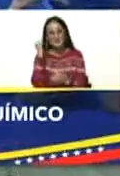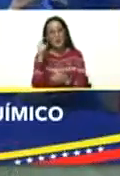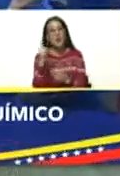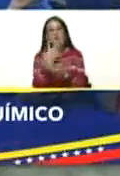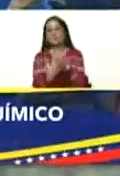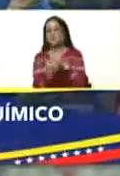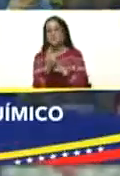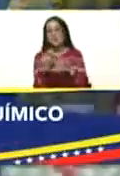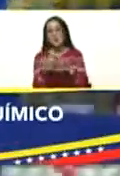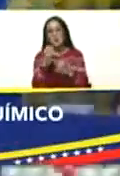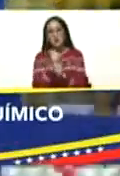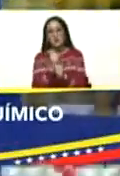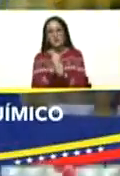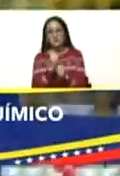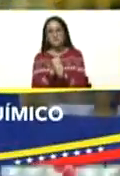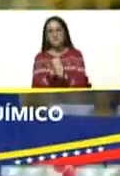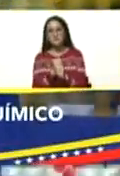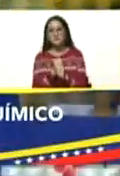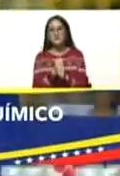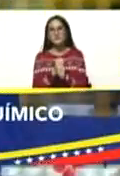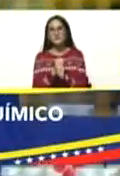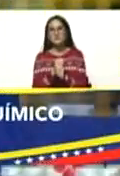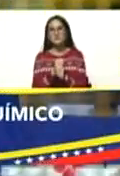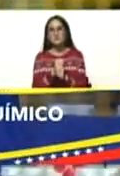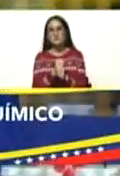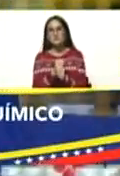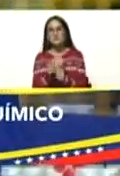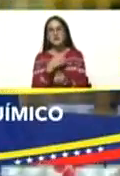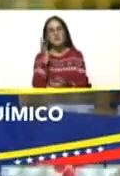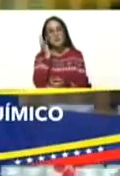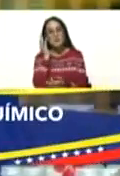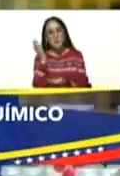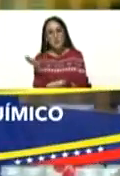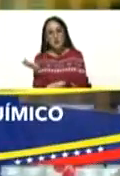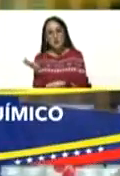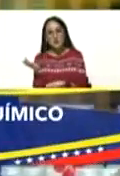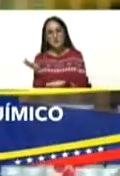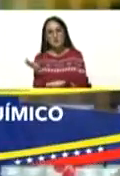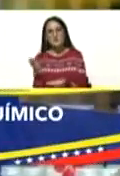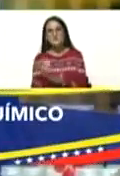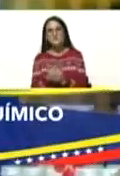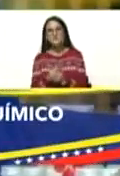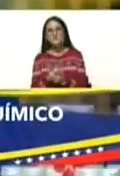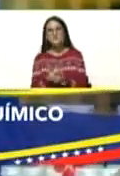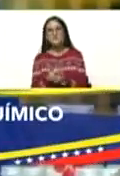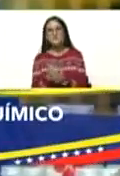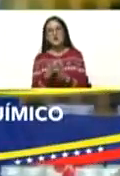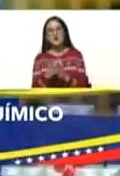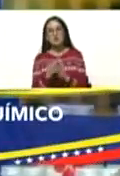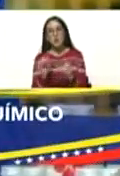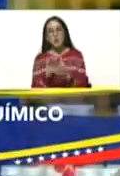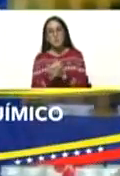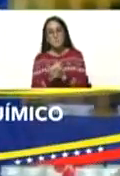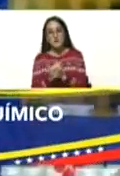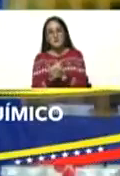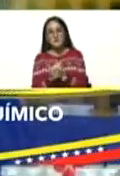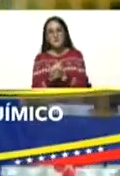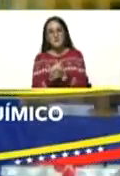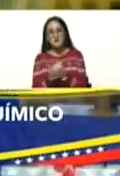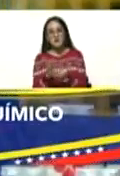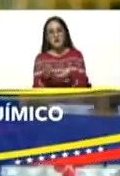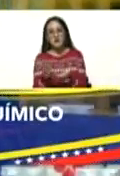de trabajo. A nuestras queridas damas, que son todas las compañeras que hacen